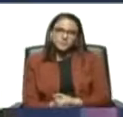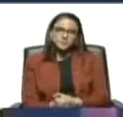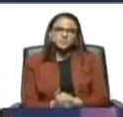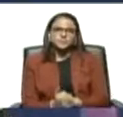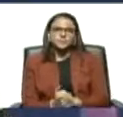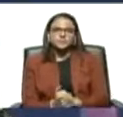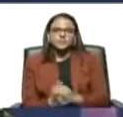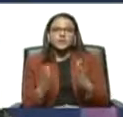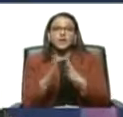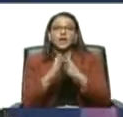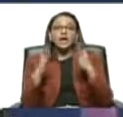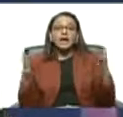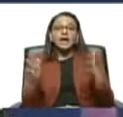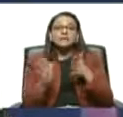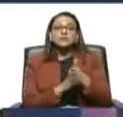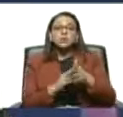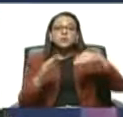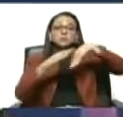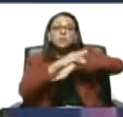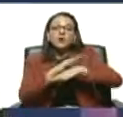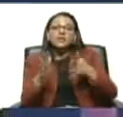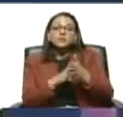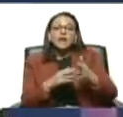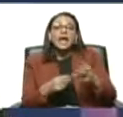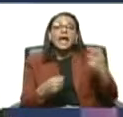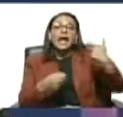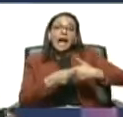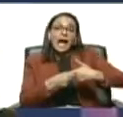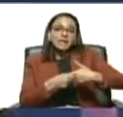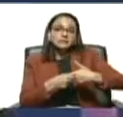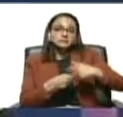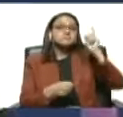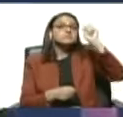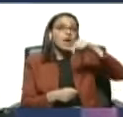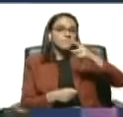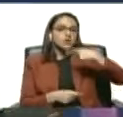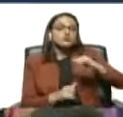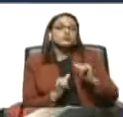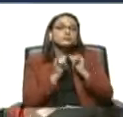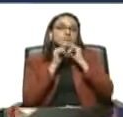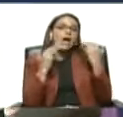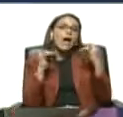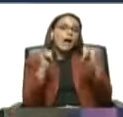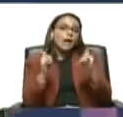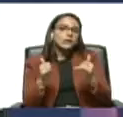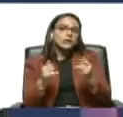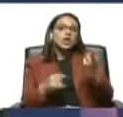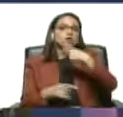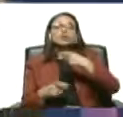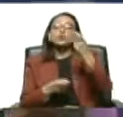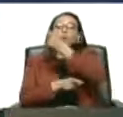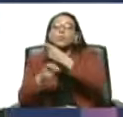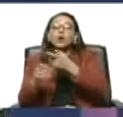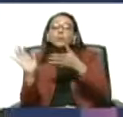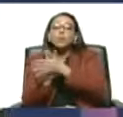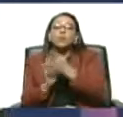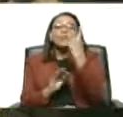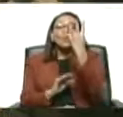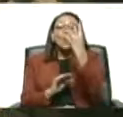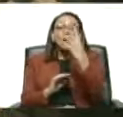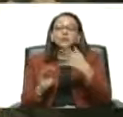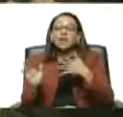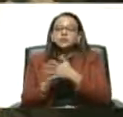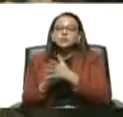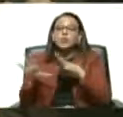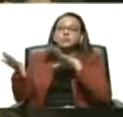grandes reservas en gas. Estamos por certificar la cuarta reserva de